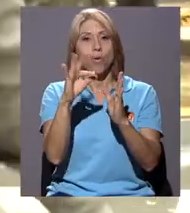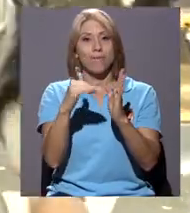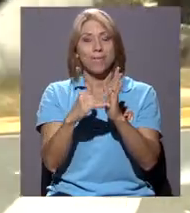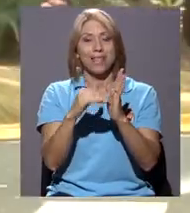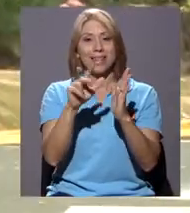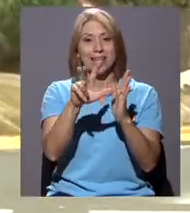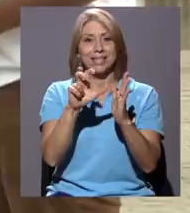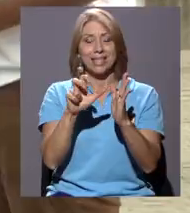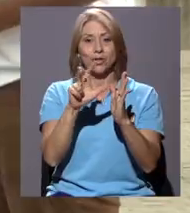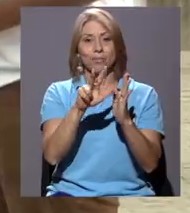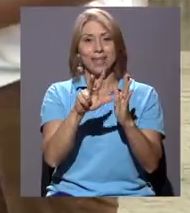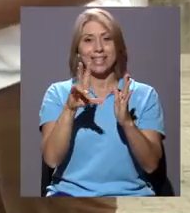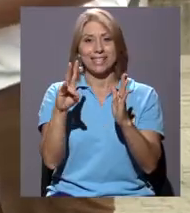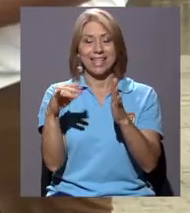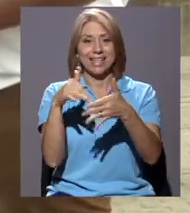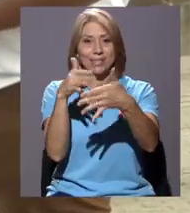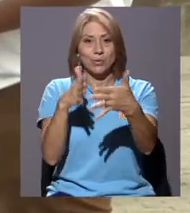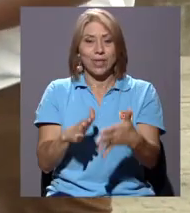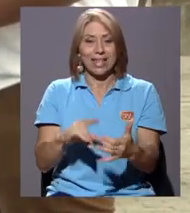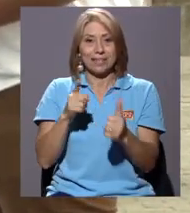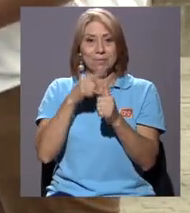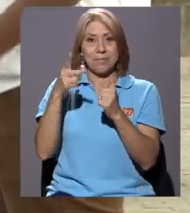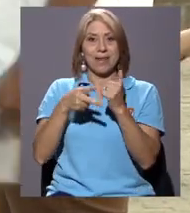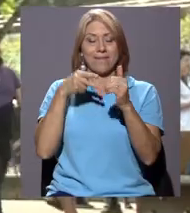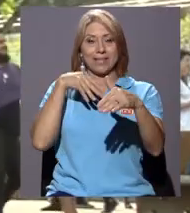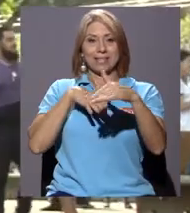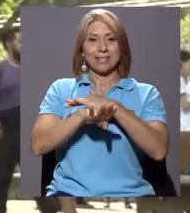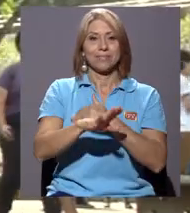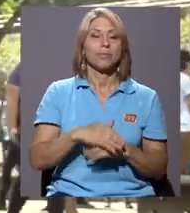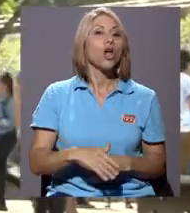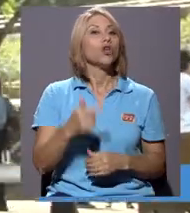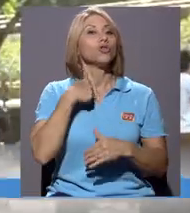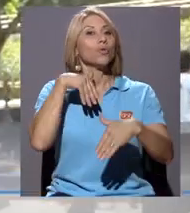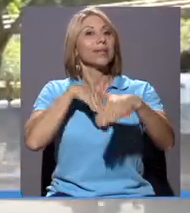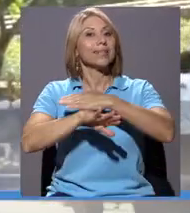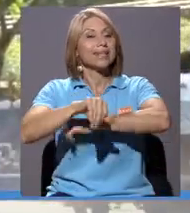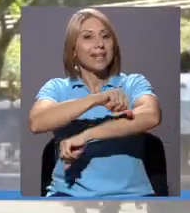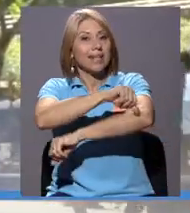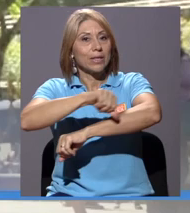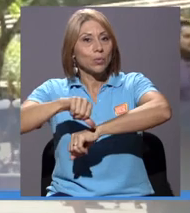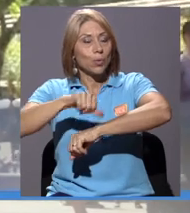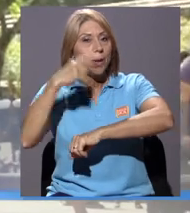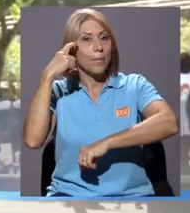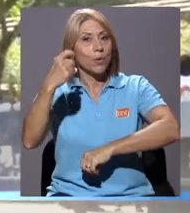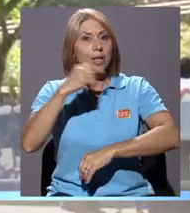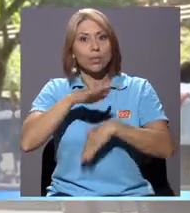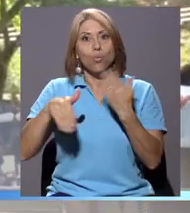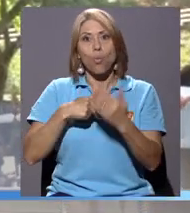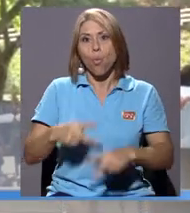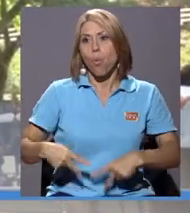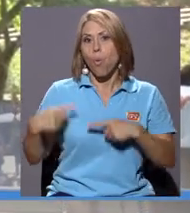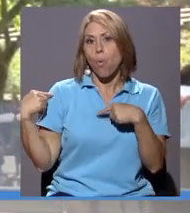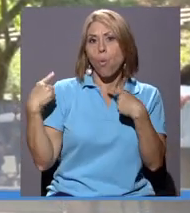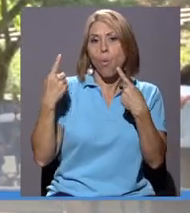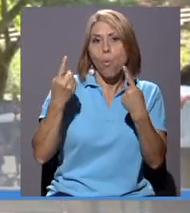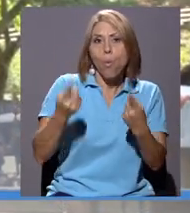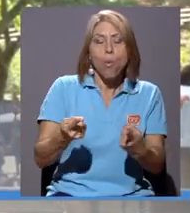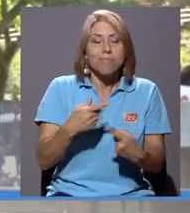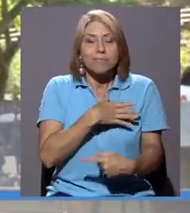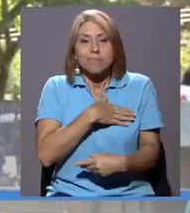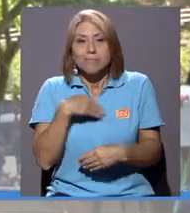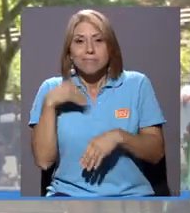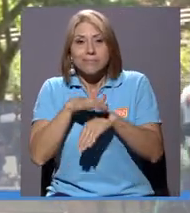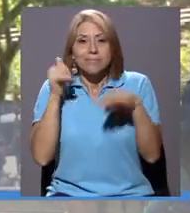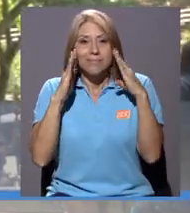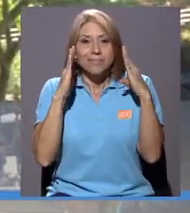9.327 estudiantes de primer ingreso. Ingresé a arquitectura porque toda la vida me ha llamado la atención y por